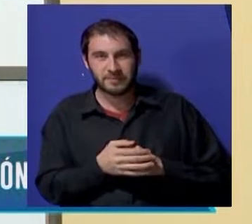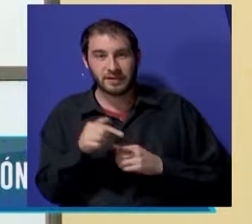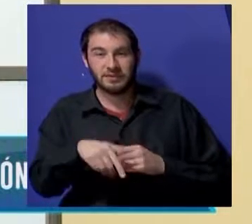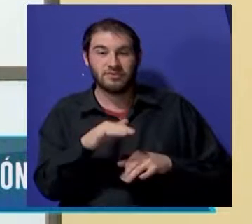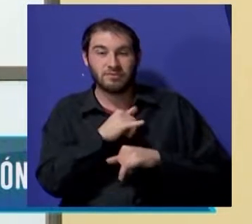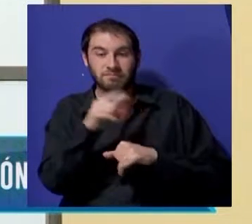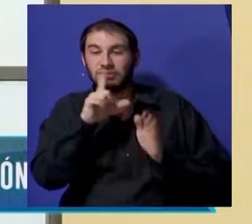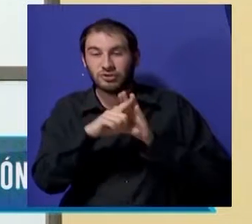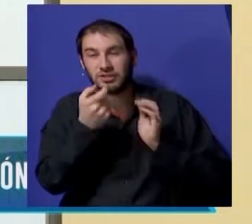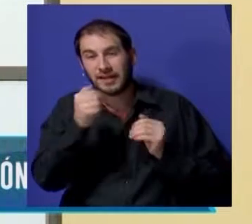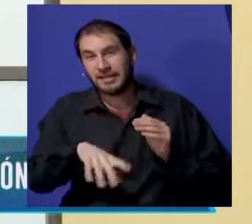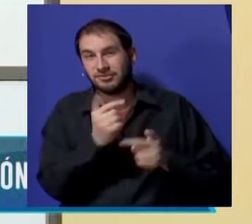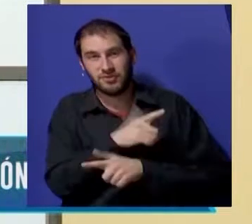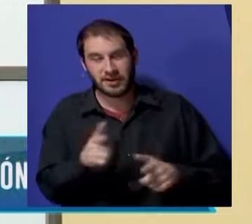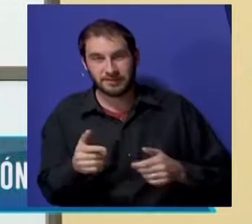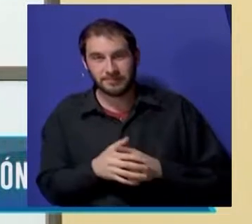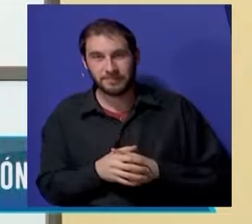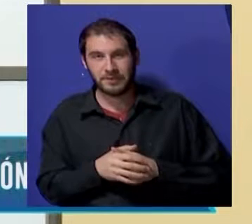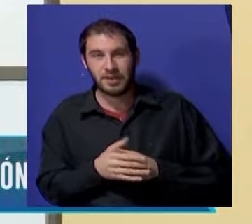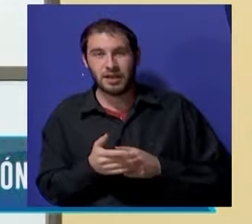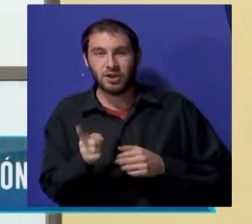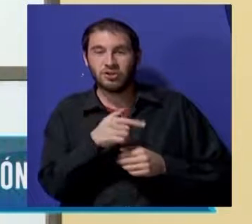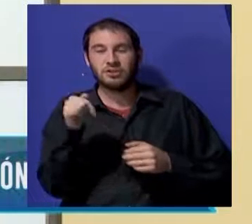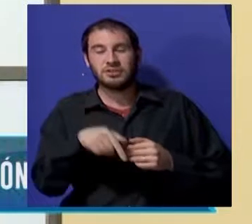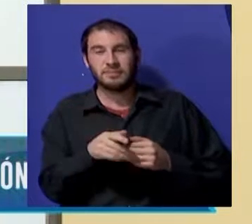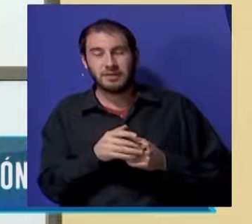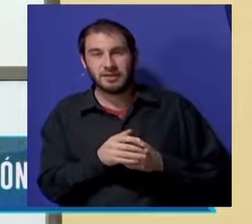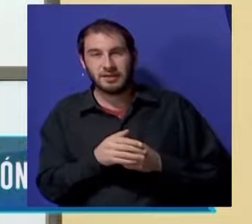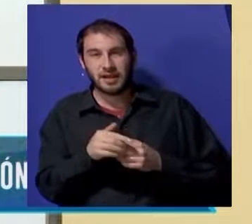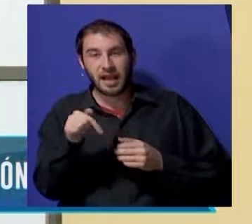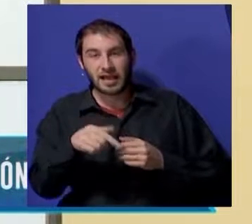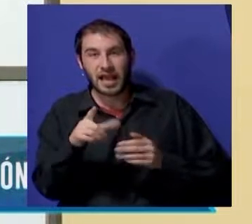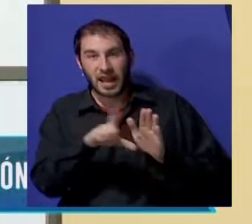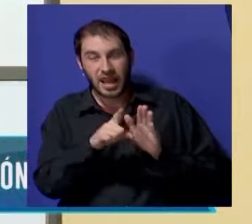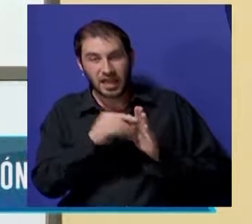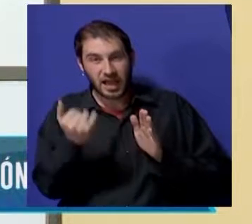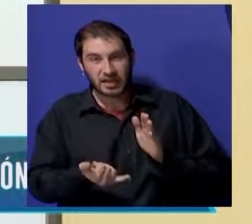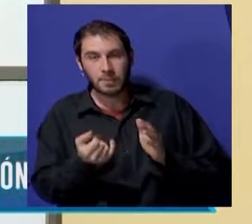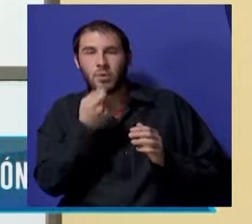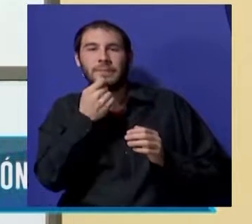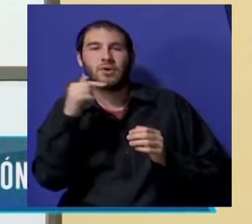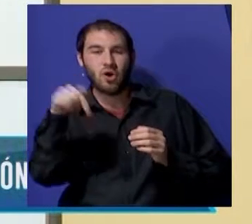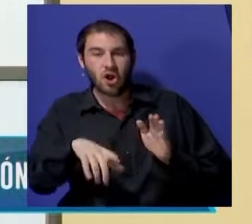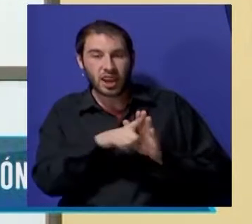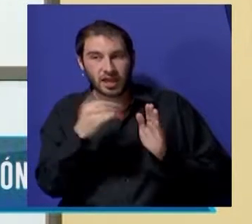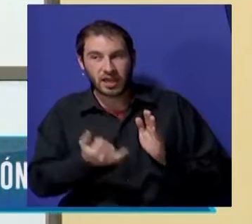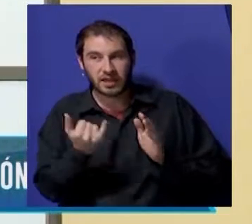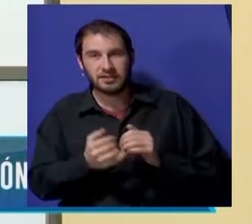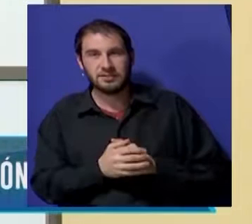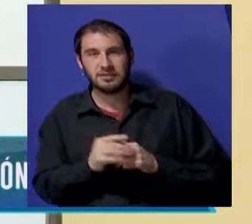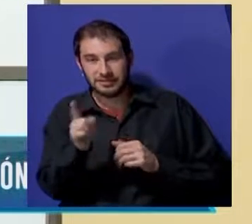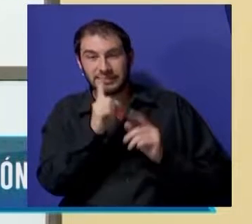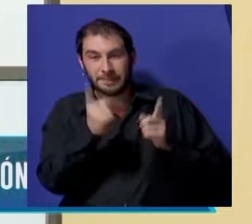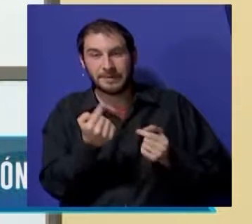Mendoza. Y para poder también, una vez que tengamos la ley, supongamos que hoy teniendo la ley, también